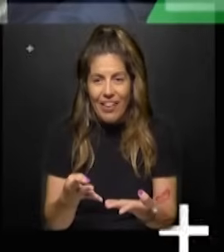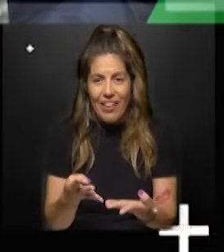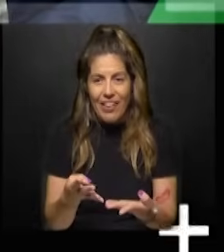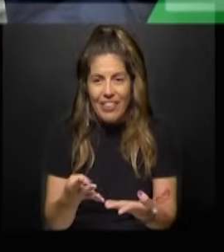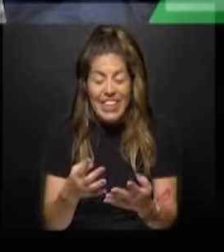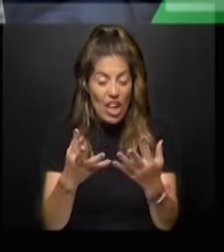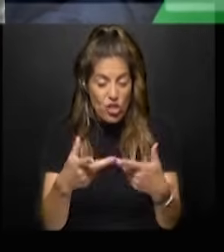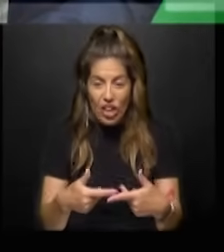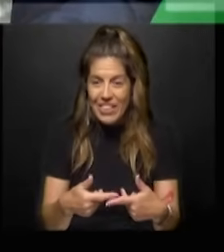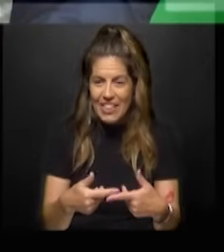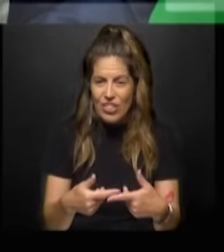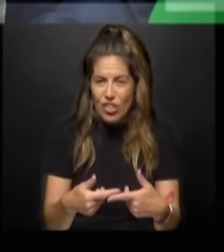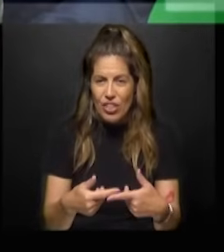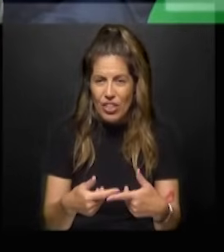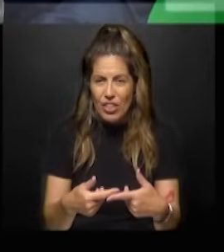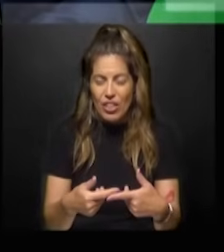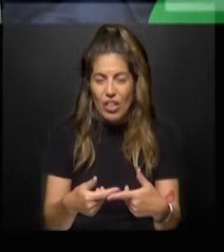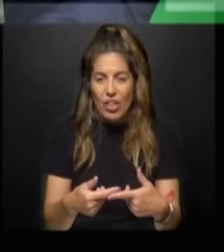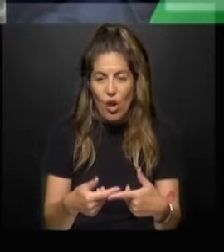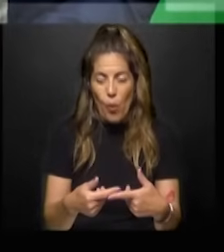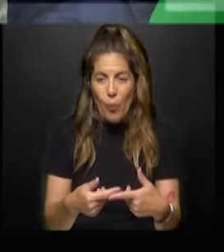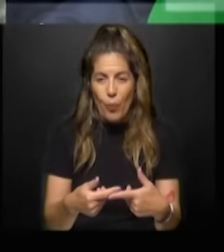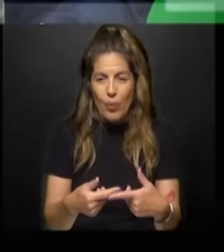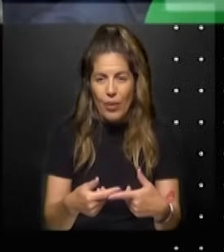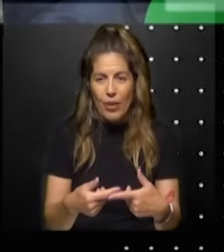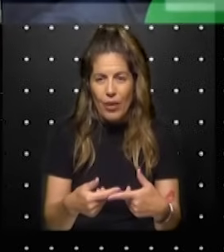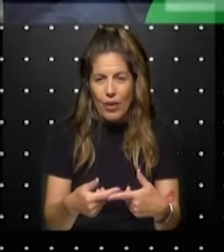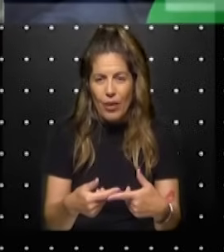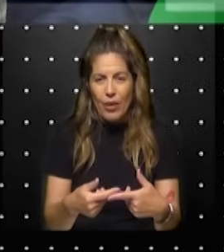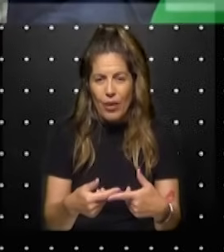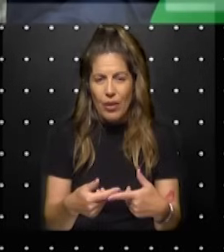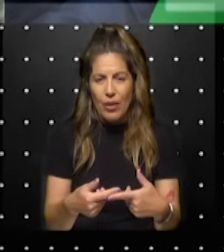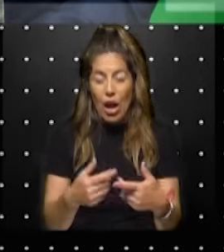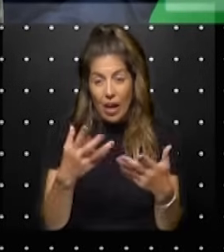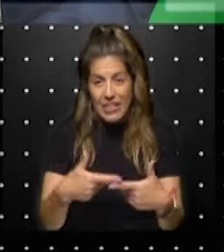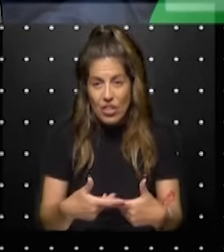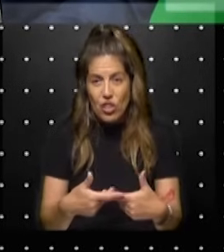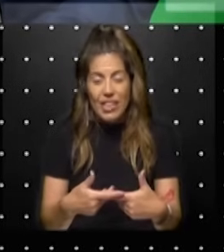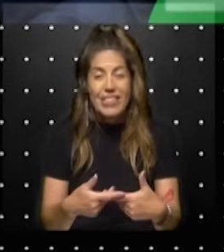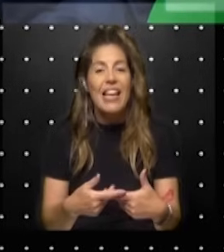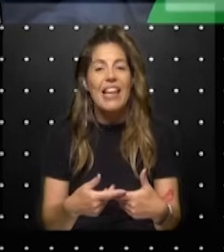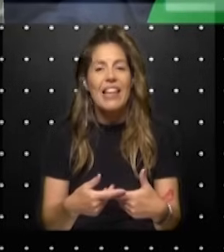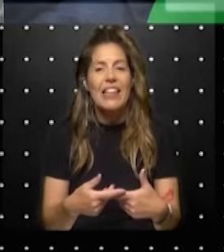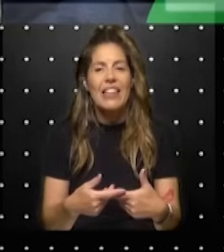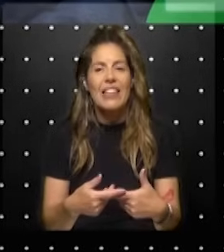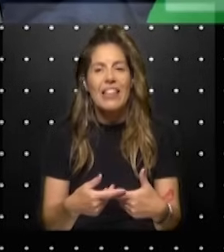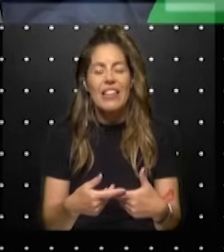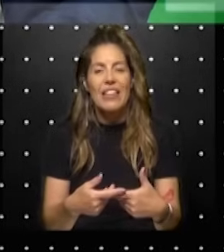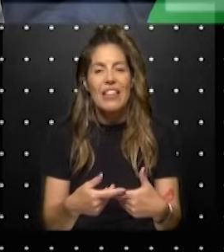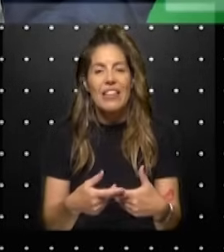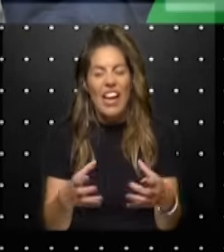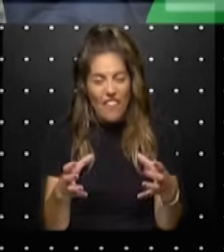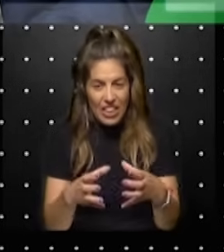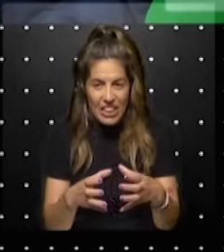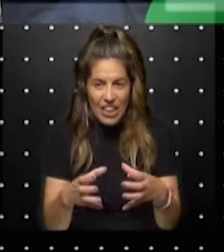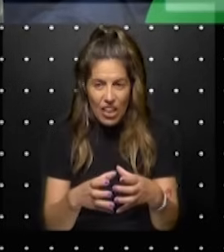de las organizaciones que, como el AIPAC, que es una organización de cabildeo que